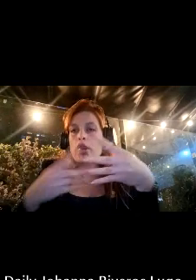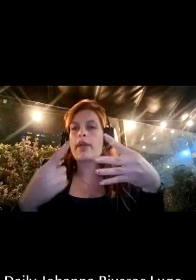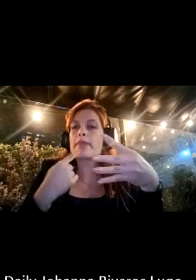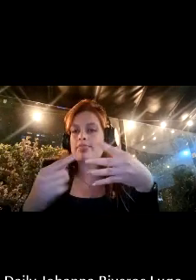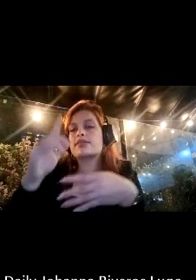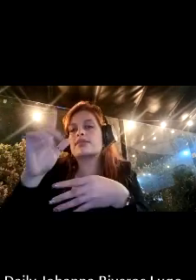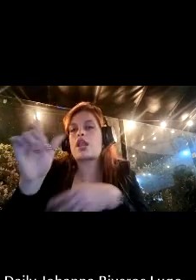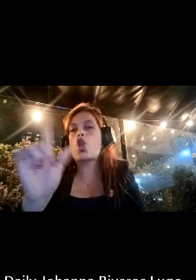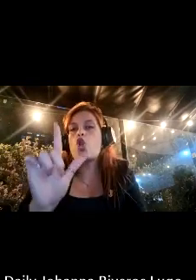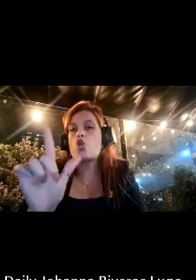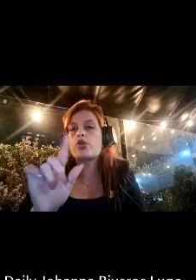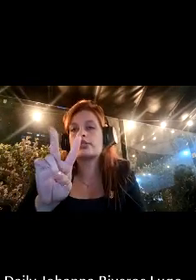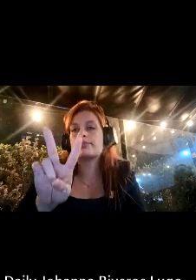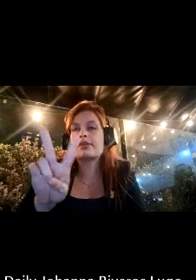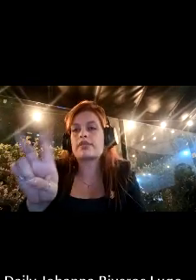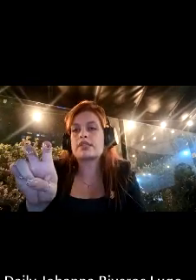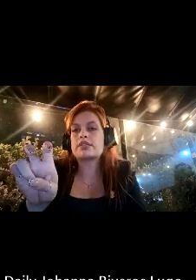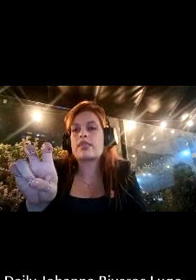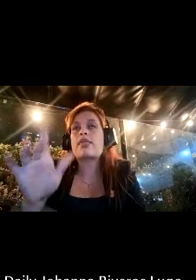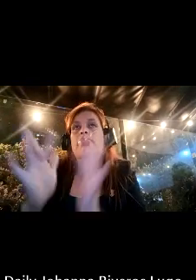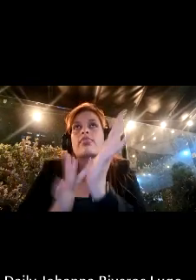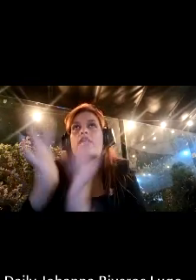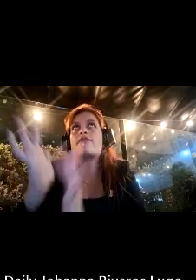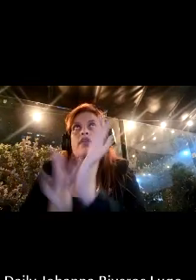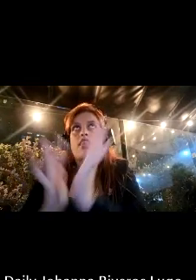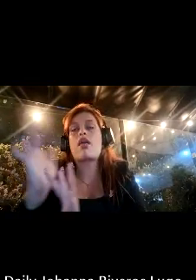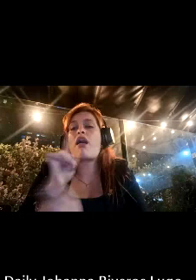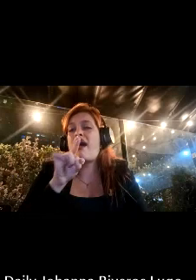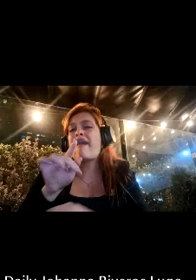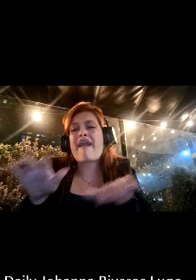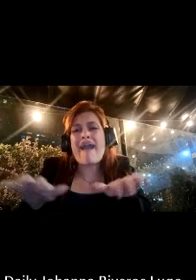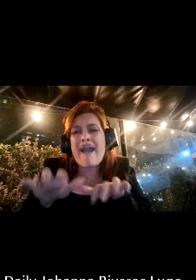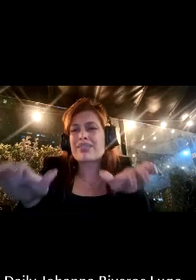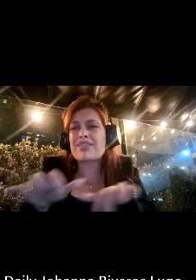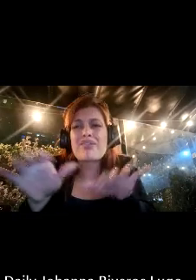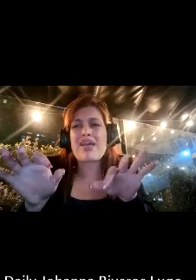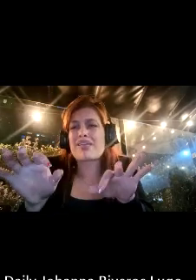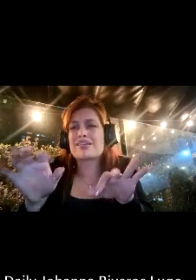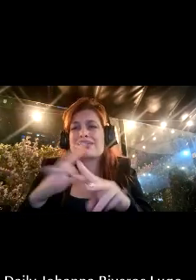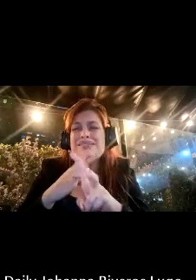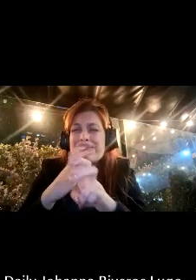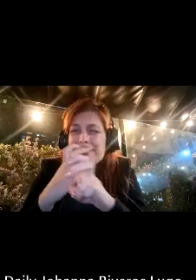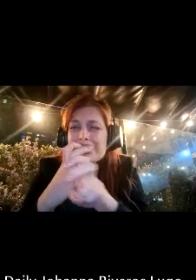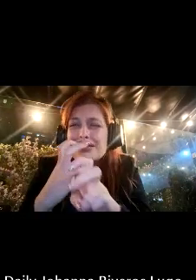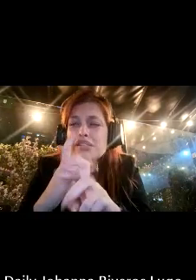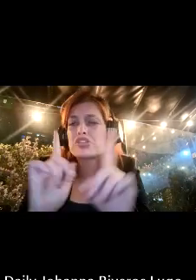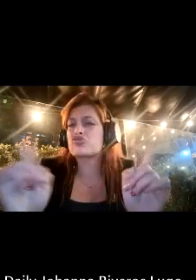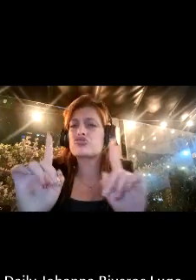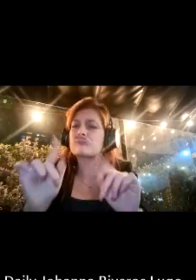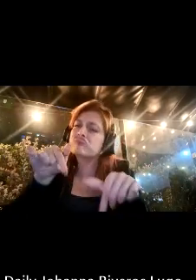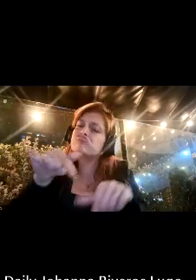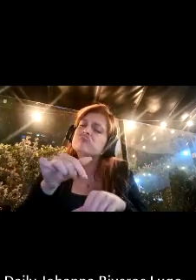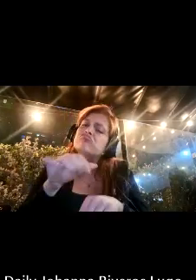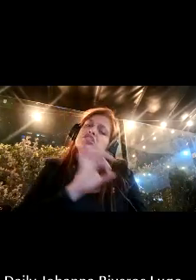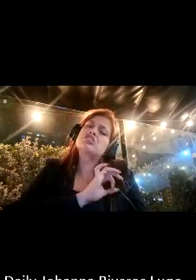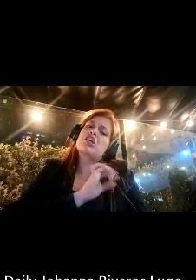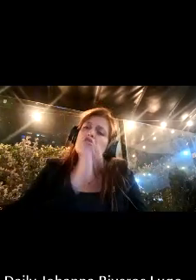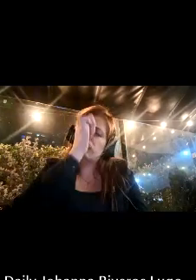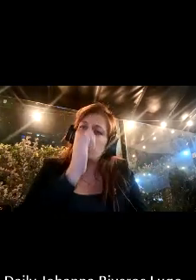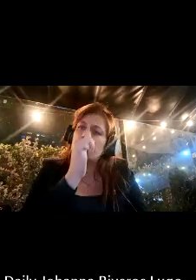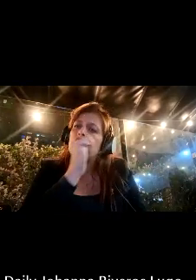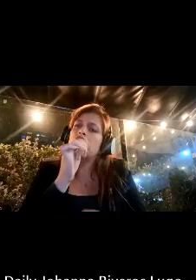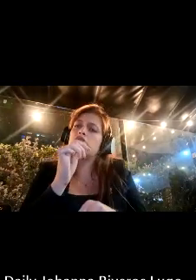no son difíciles. O sea, esto lo pueden sacar este fin de semana. ¿Listo? Y el lunes, el próximo lunes,